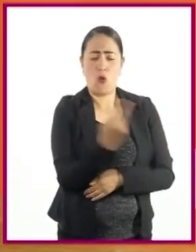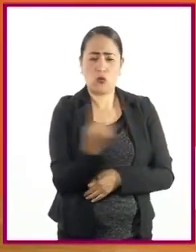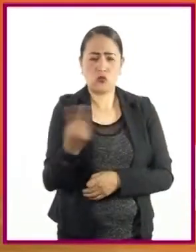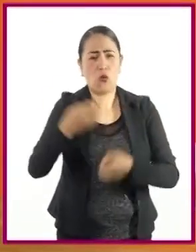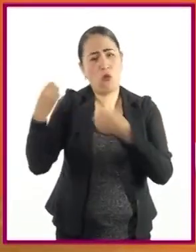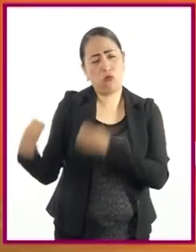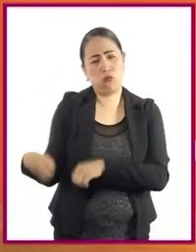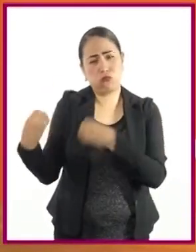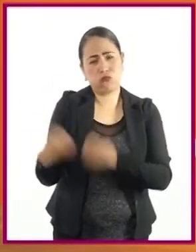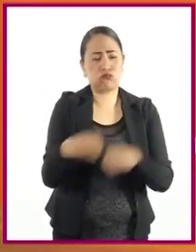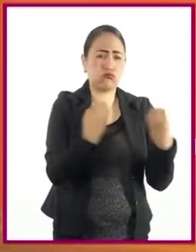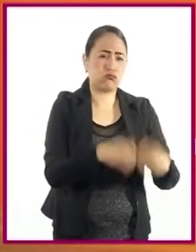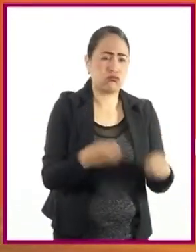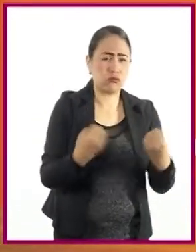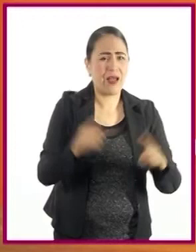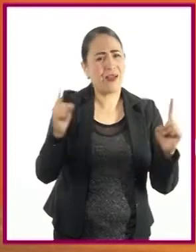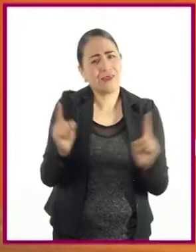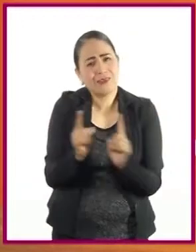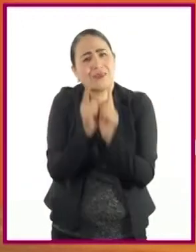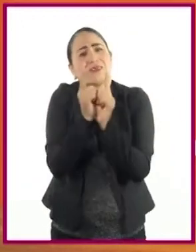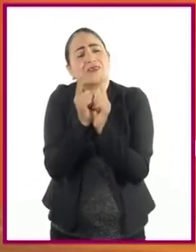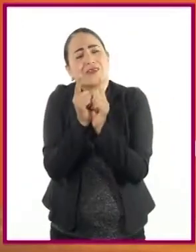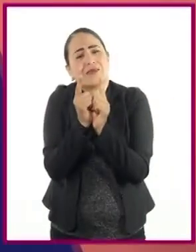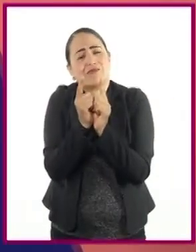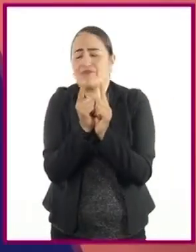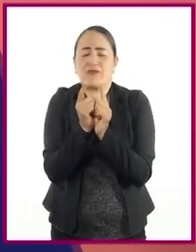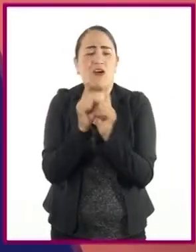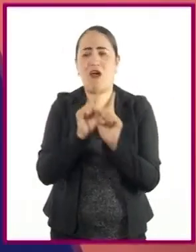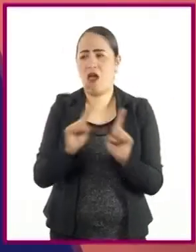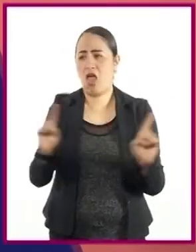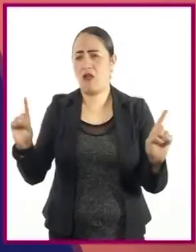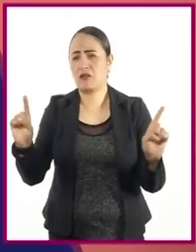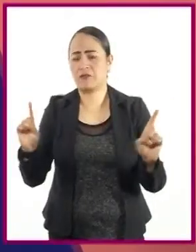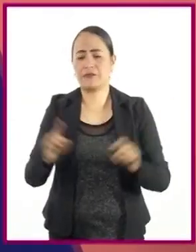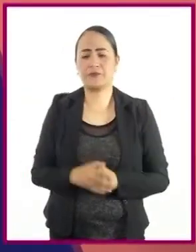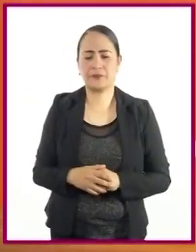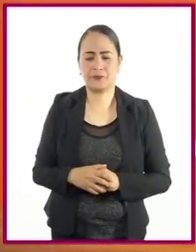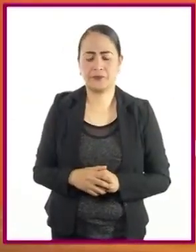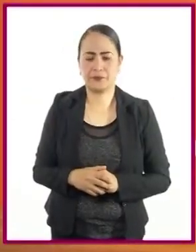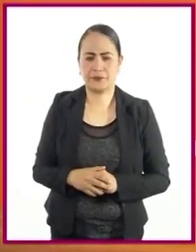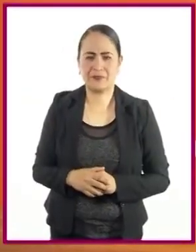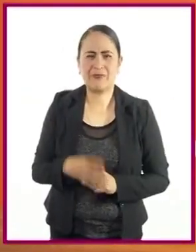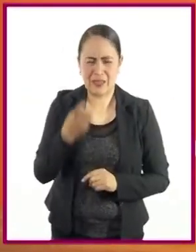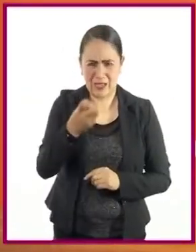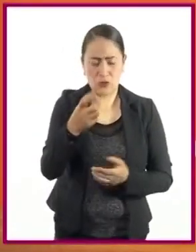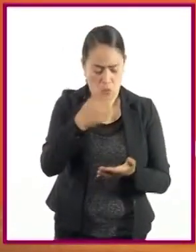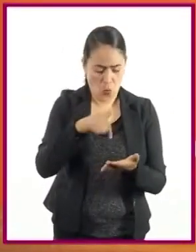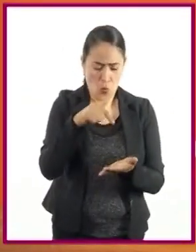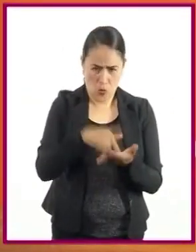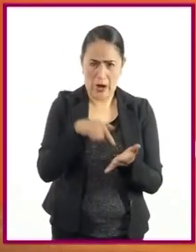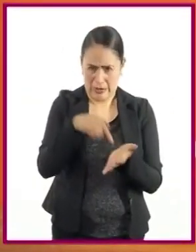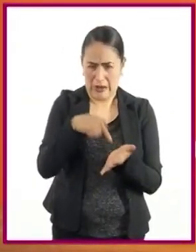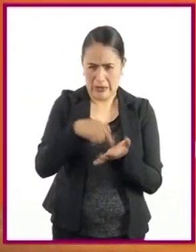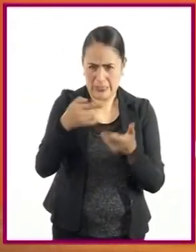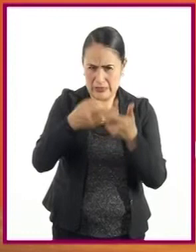lazos afectivos. Maestra, hasta este punto hemos descrito el espacio del cuento.